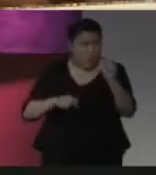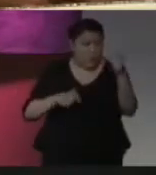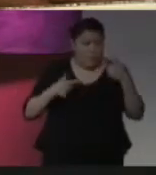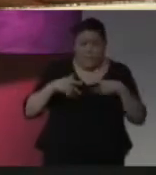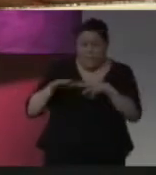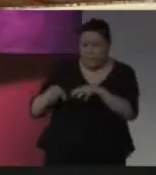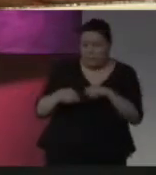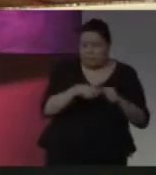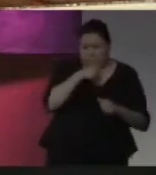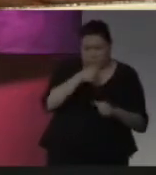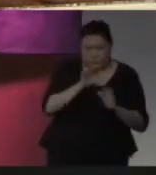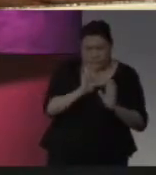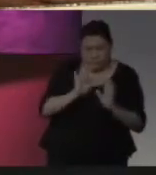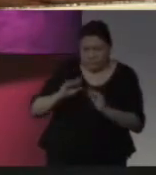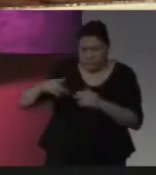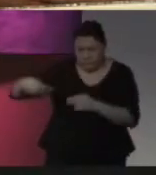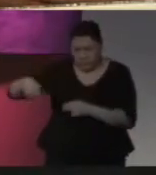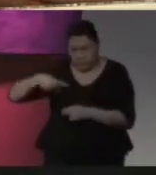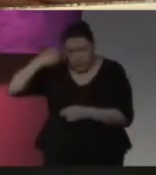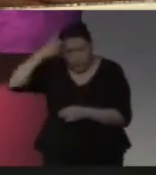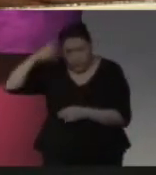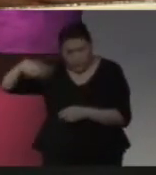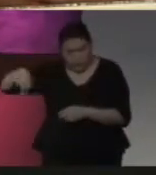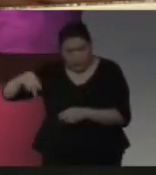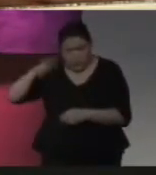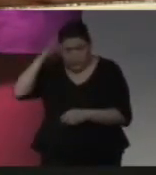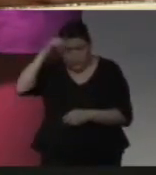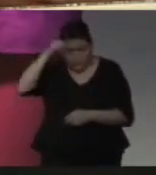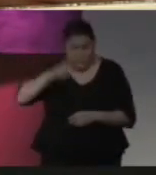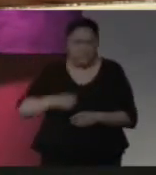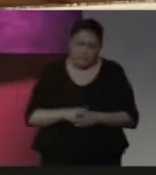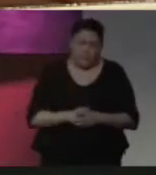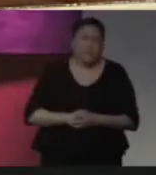los ejidos, la propiedad social. ¿Sí?